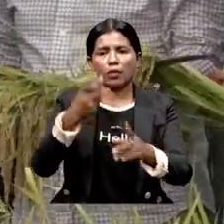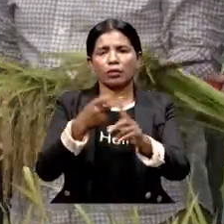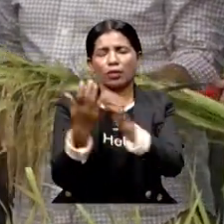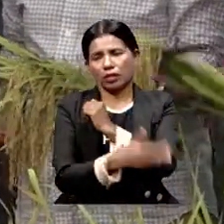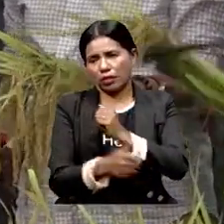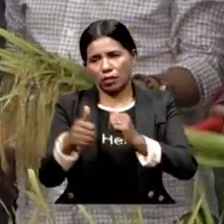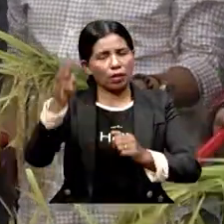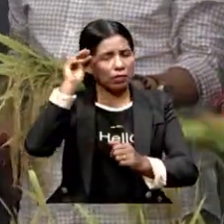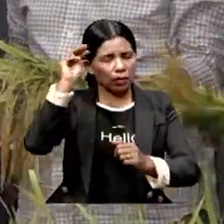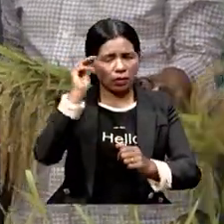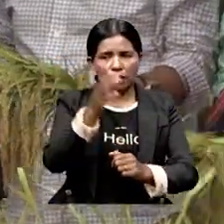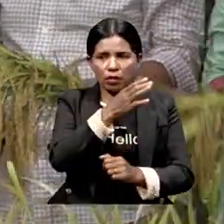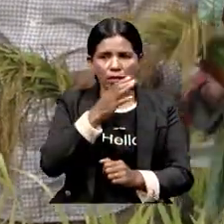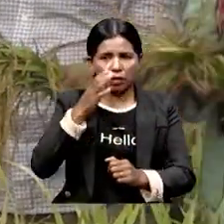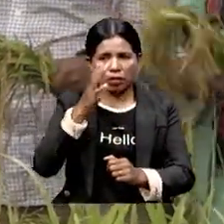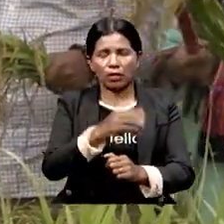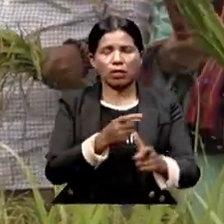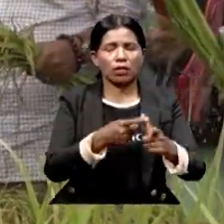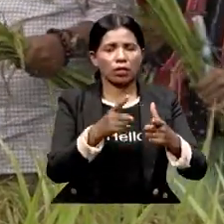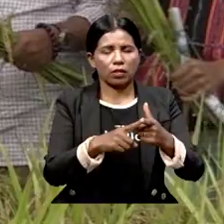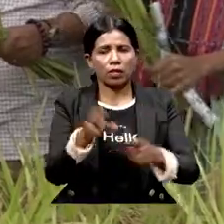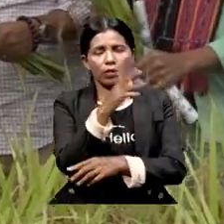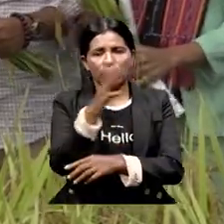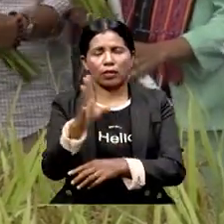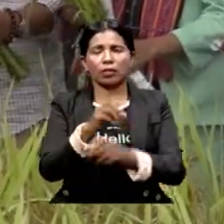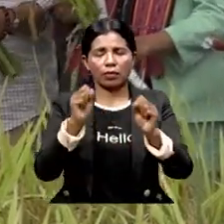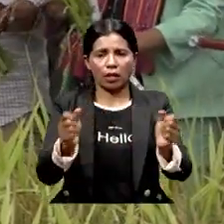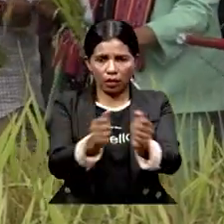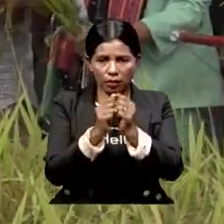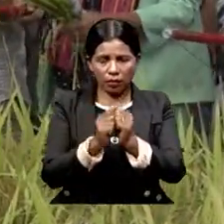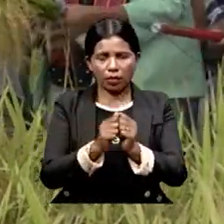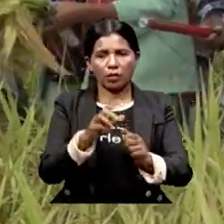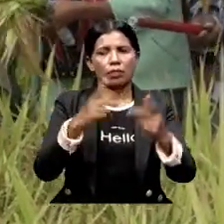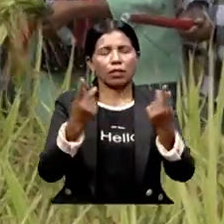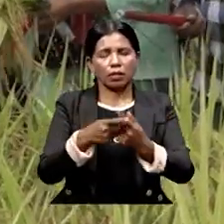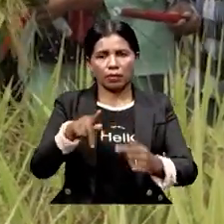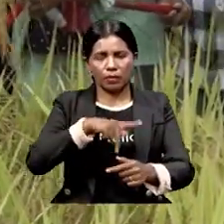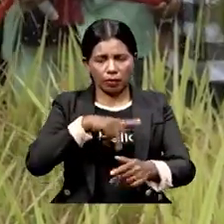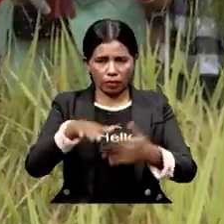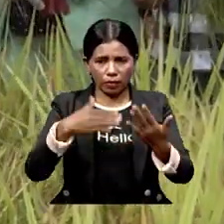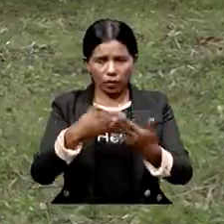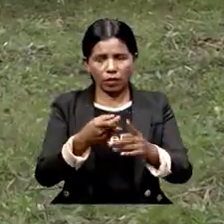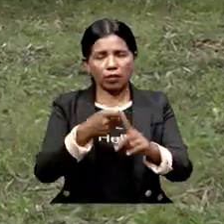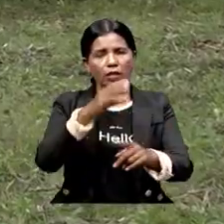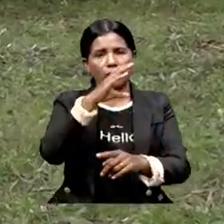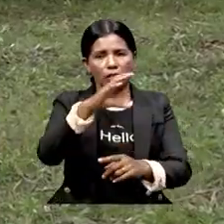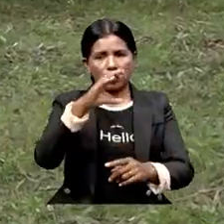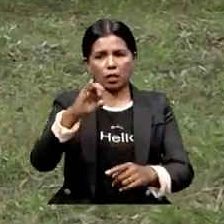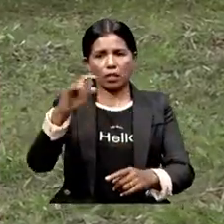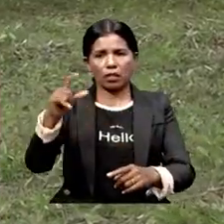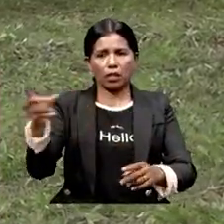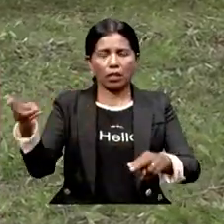railiurne, Ministério da Agricultura, Pecuária e Pesca no Floresta, beleja mutu ko setor privado sira liu husi CCI Teli,